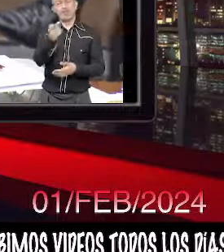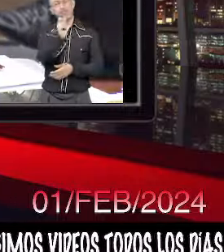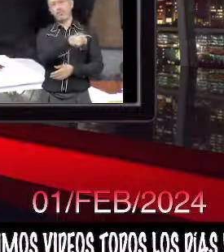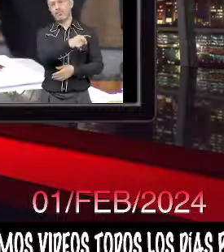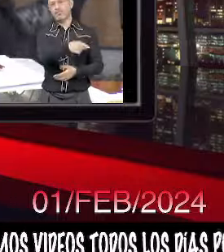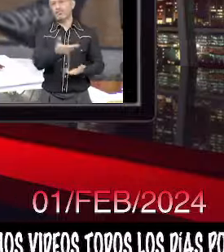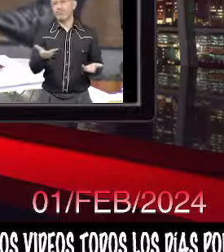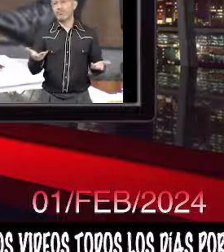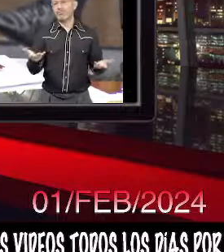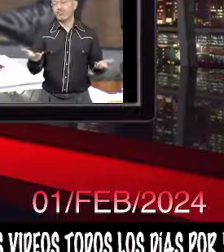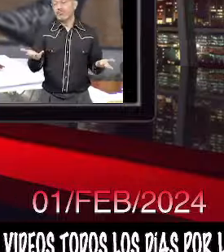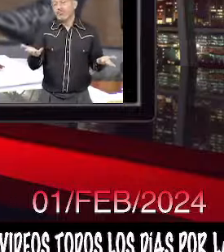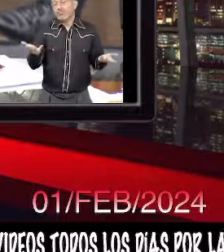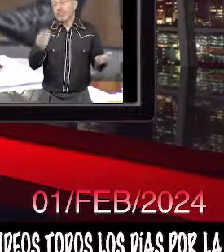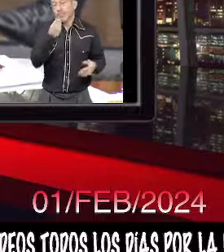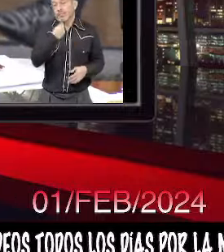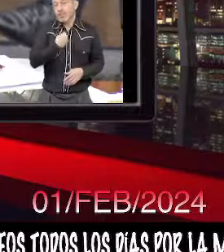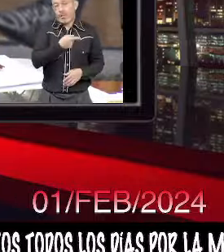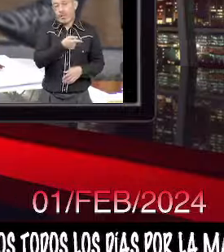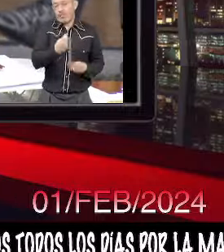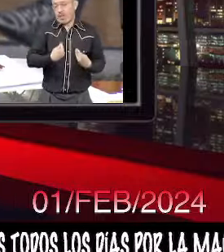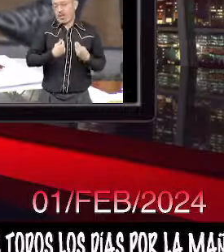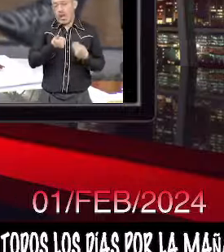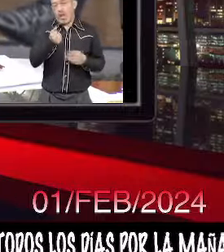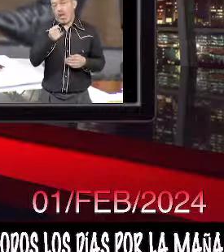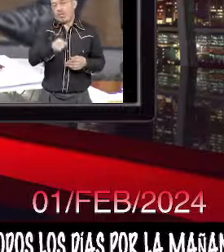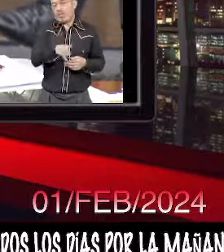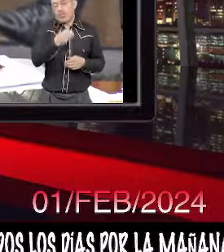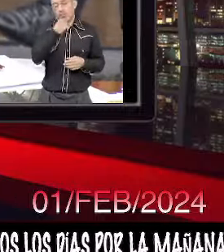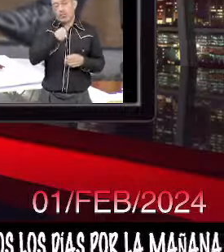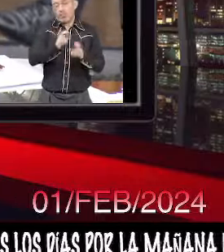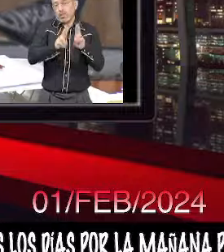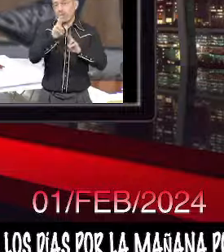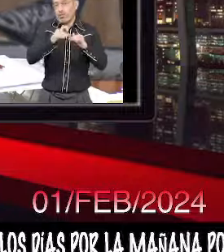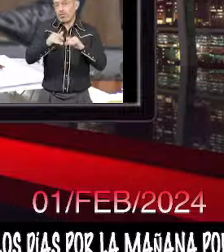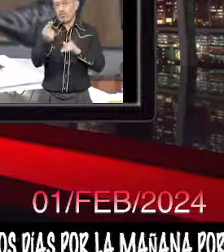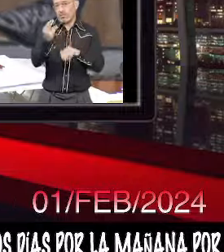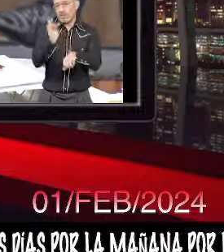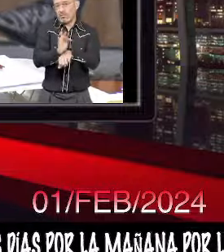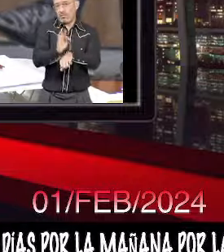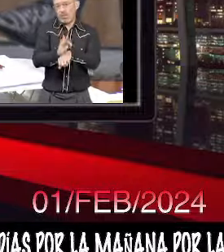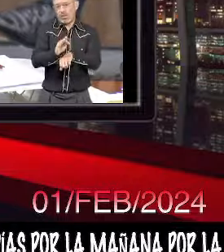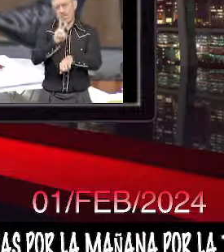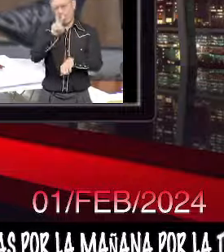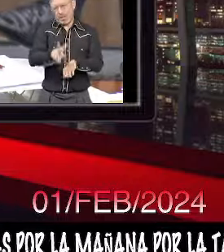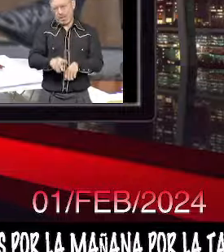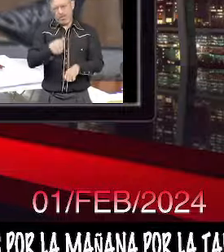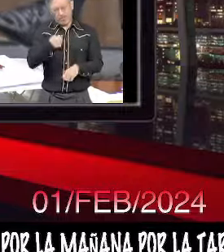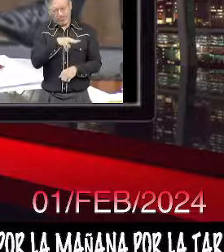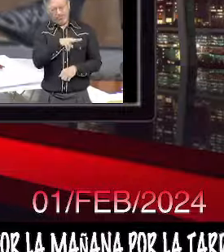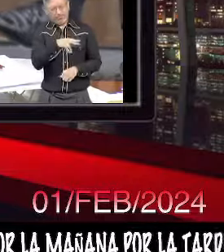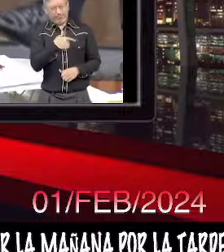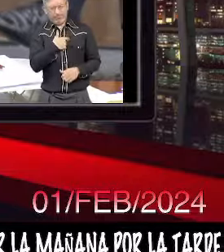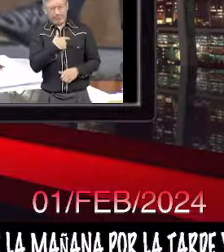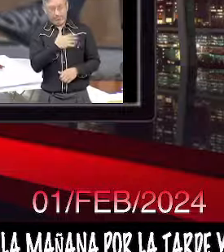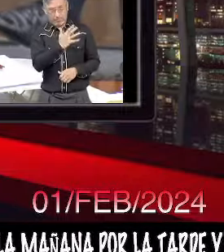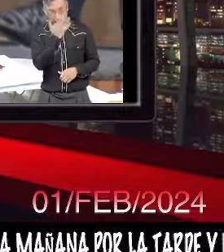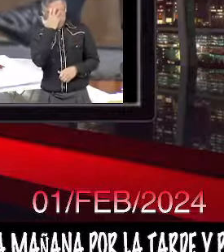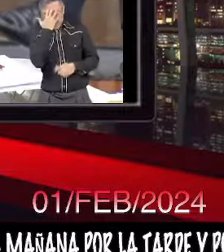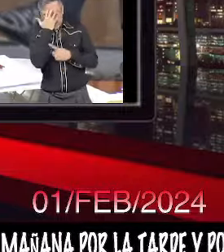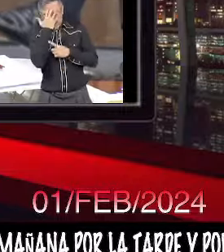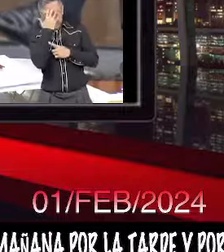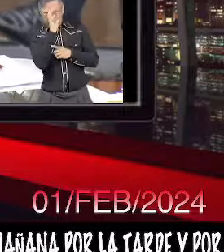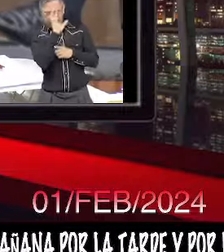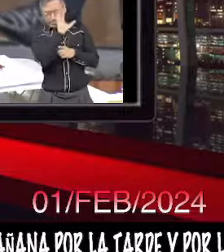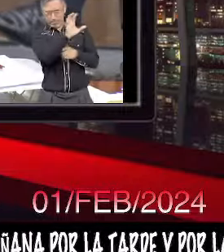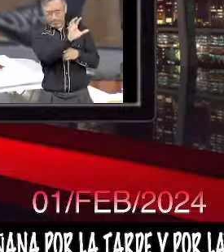es la vida, hay que seguir dando la batalla por la democracia. Nada más que sí, me causó un poco de pena ajena hablar del 88 del brazo